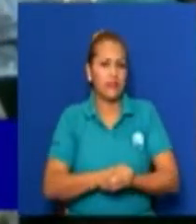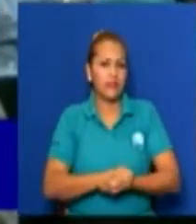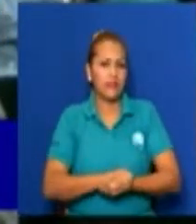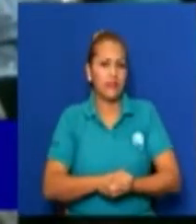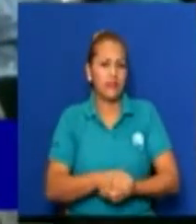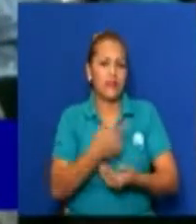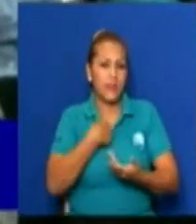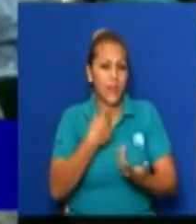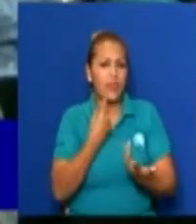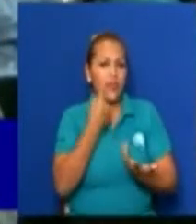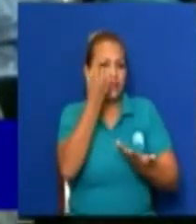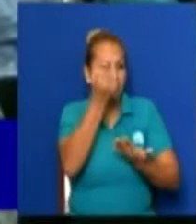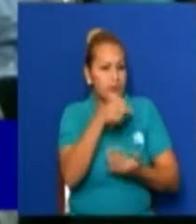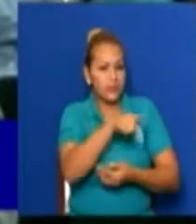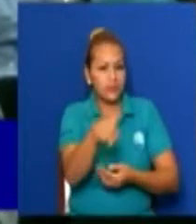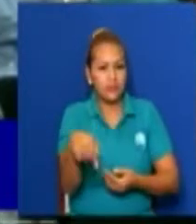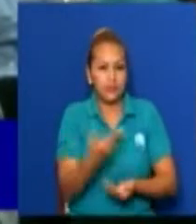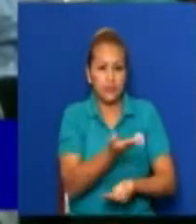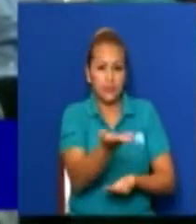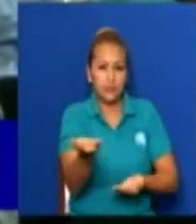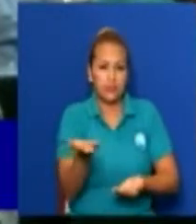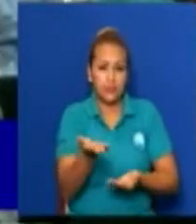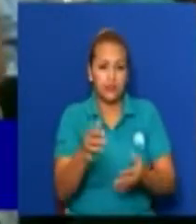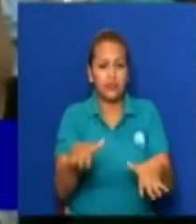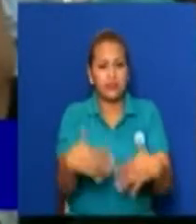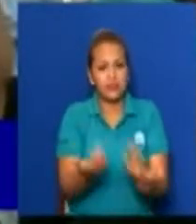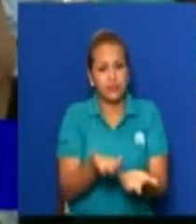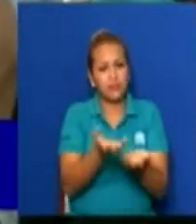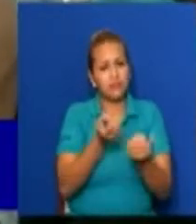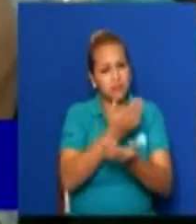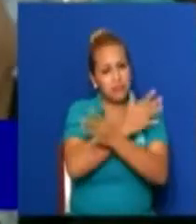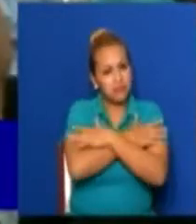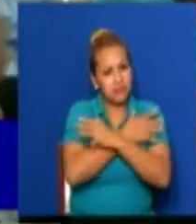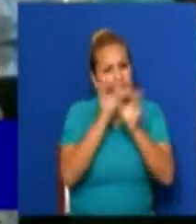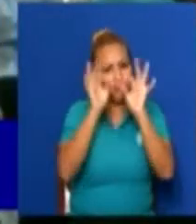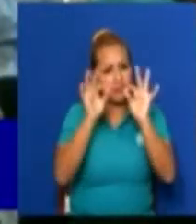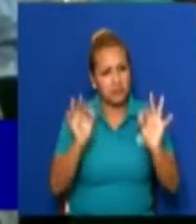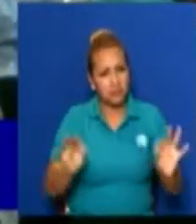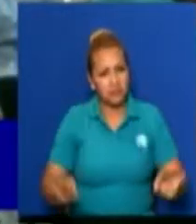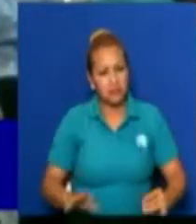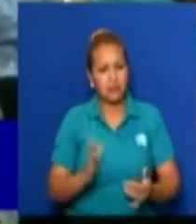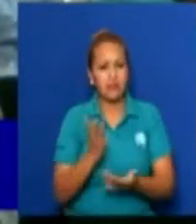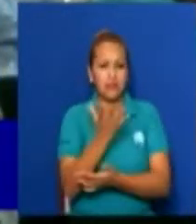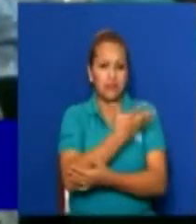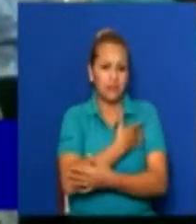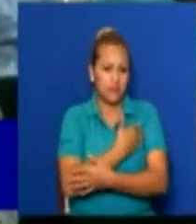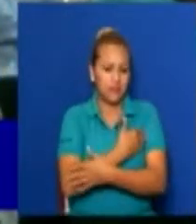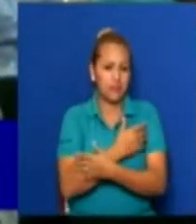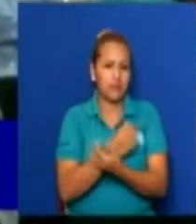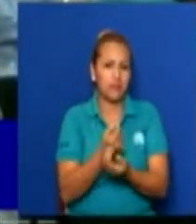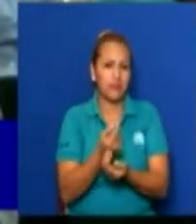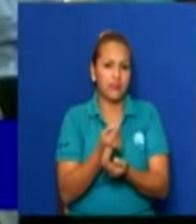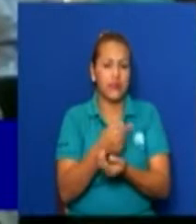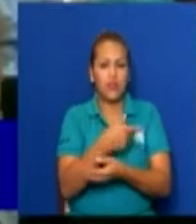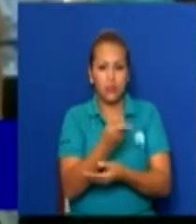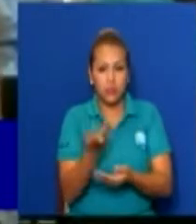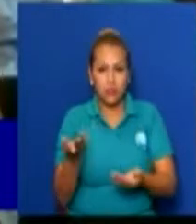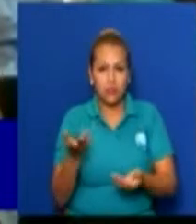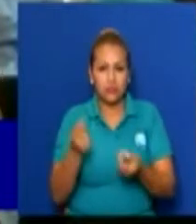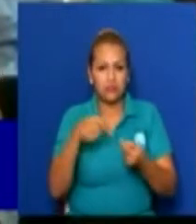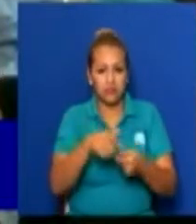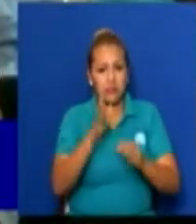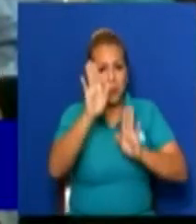me dirijo a ustedes para reconocer y felicitarles y agradecer la participación de la asistencia que hemos